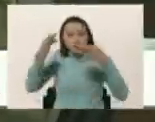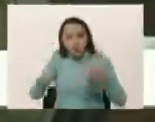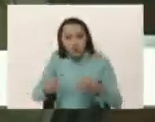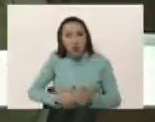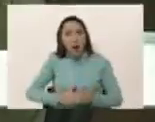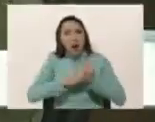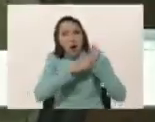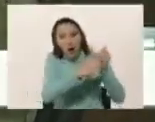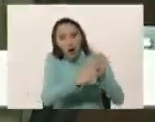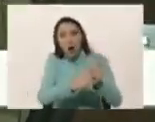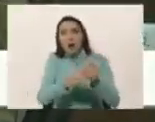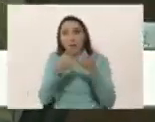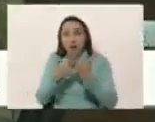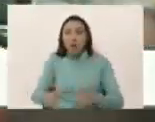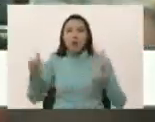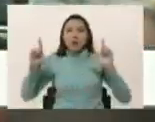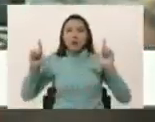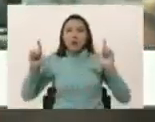participadas